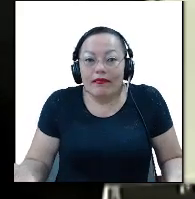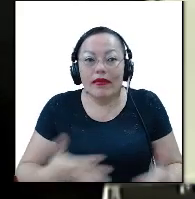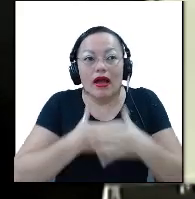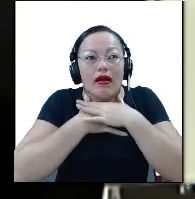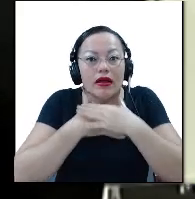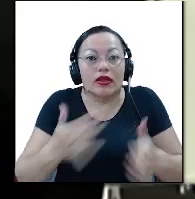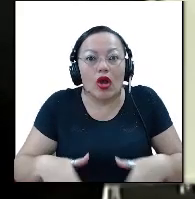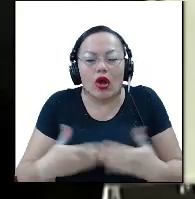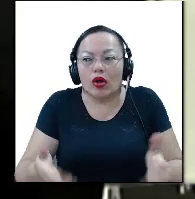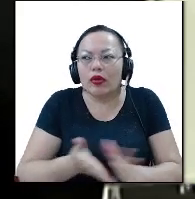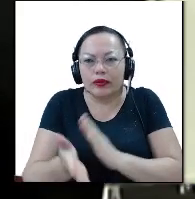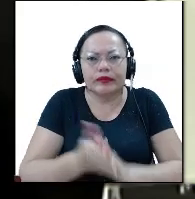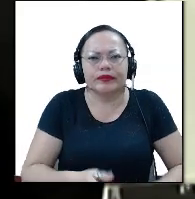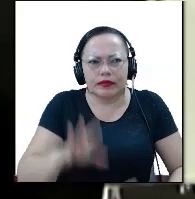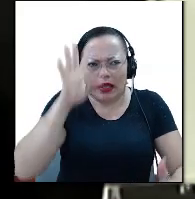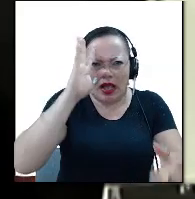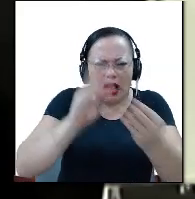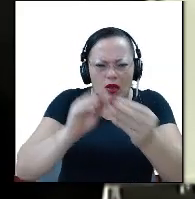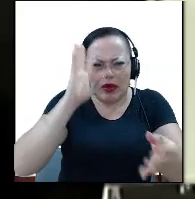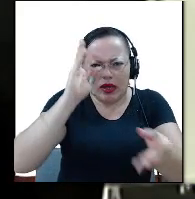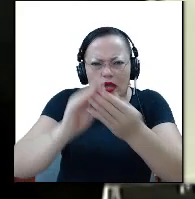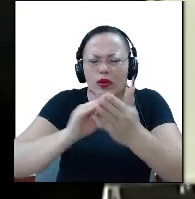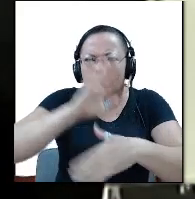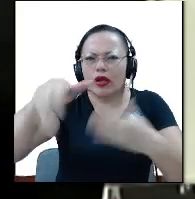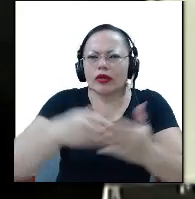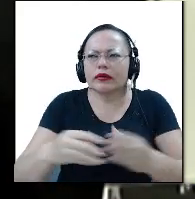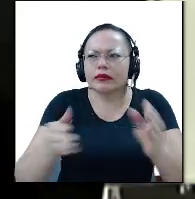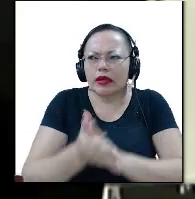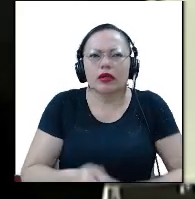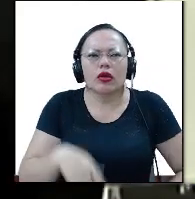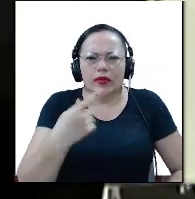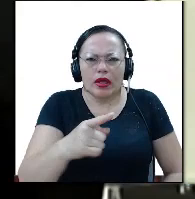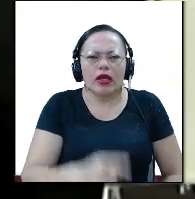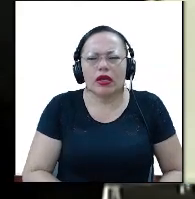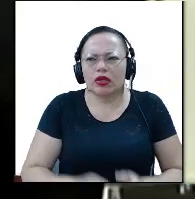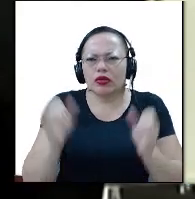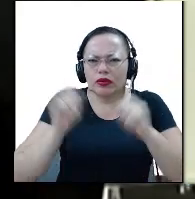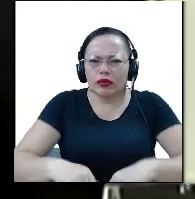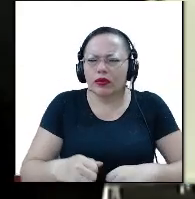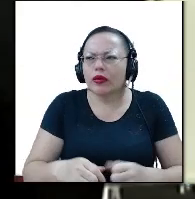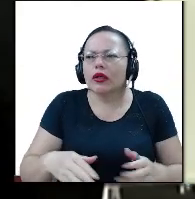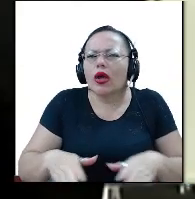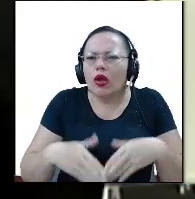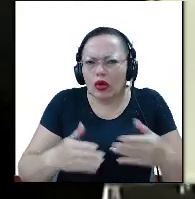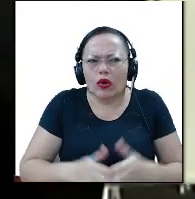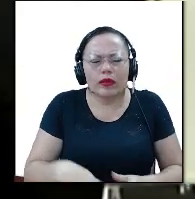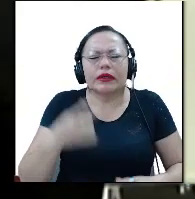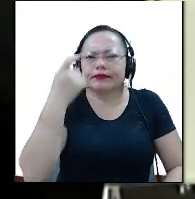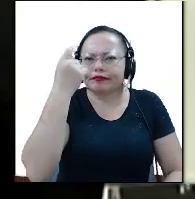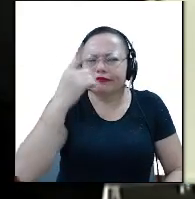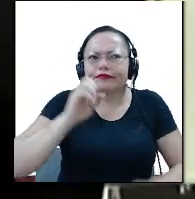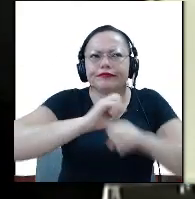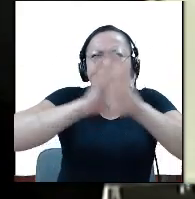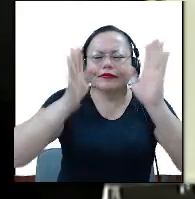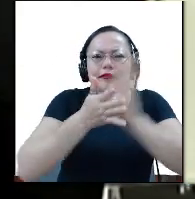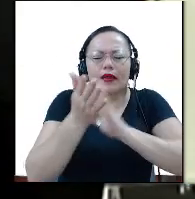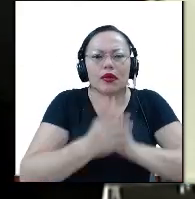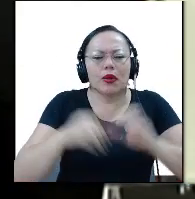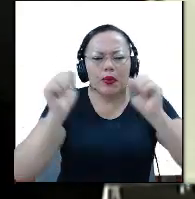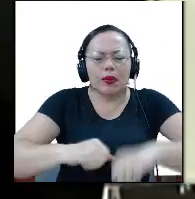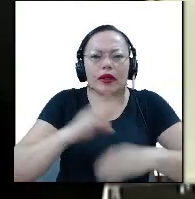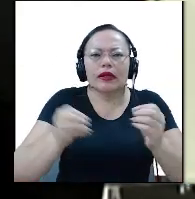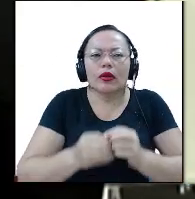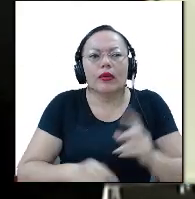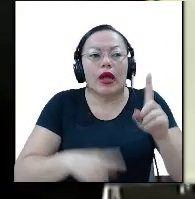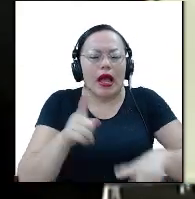haga un acuerdo de pago con su banco, con su entidad. Ellos por esta época pues son más comprensibles y más asequibles y tienen